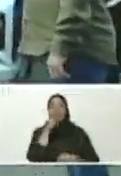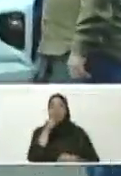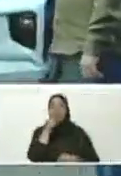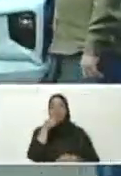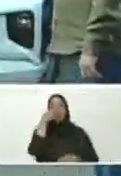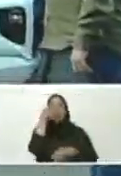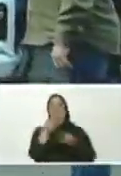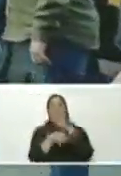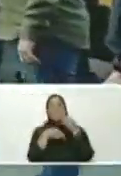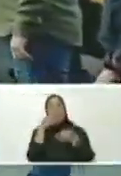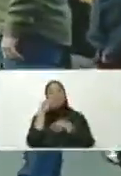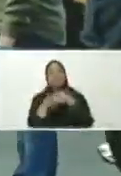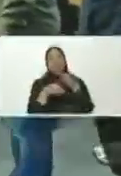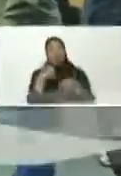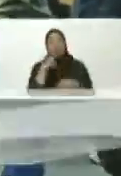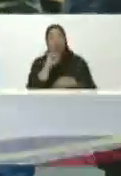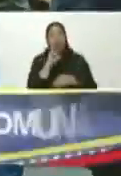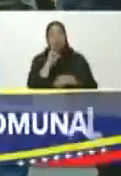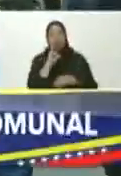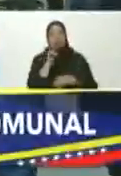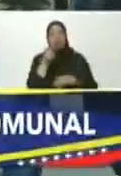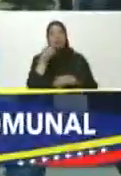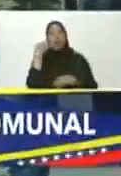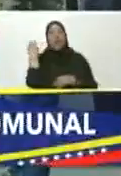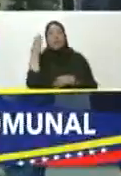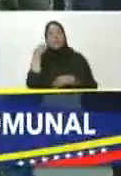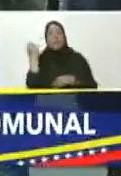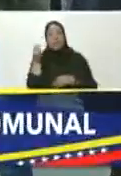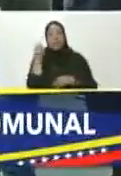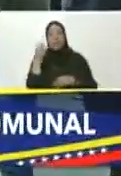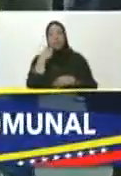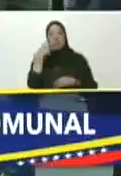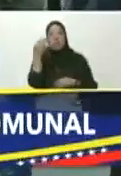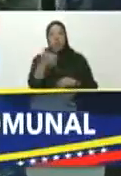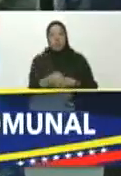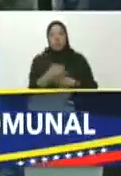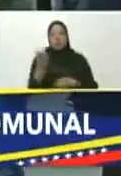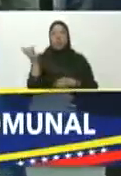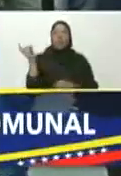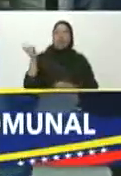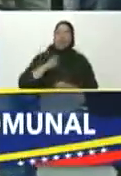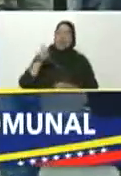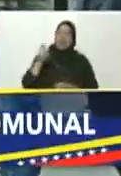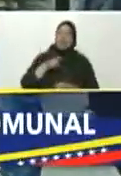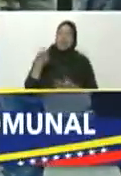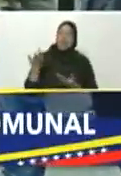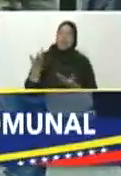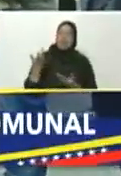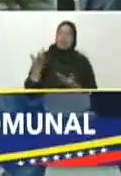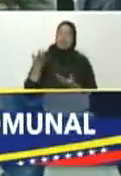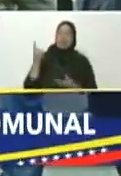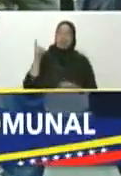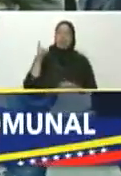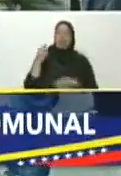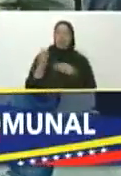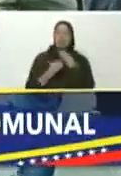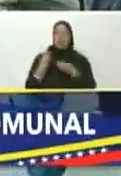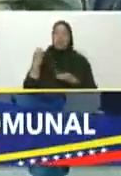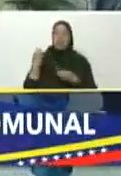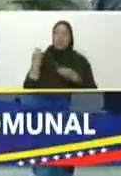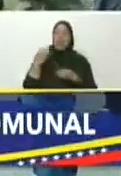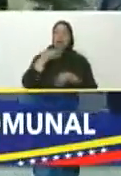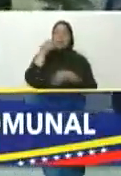esta experiencia. Y es una experiencia verdaderamente necesaria y es una de las cosas que creo que hay que